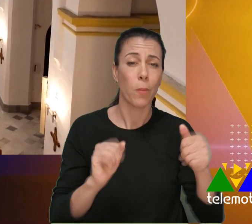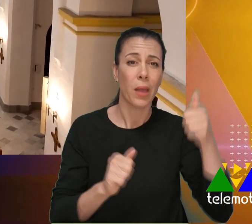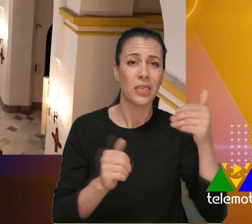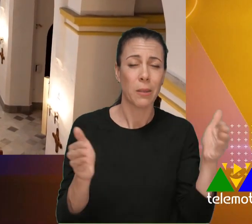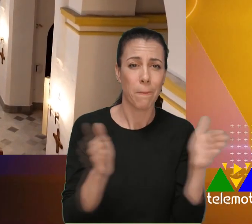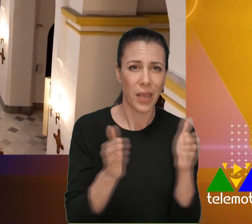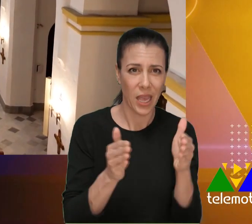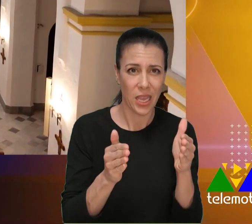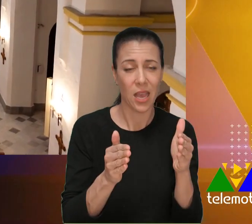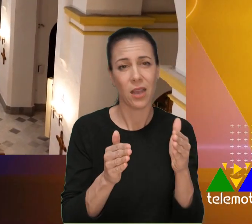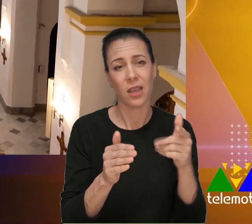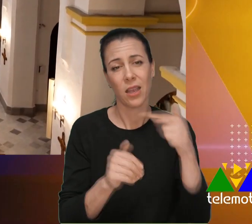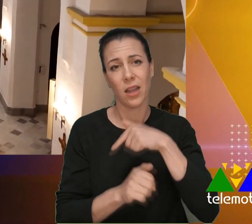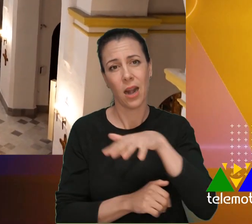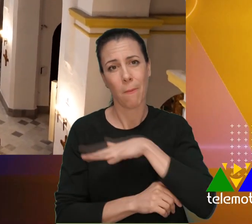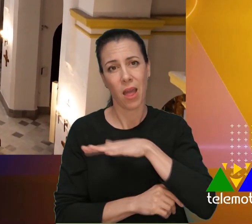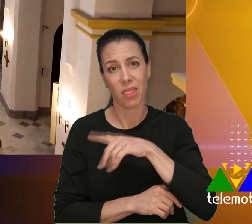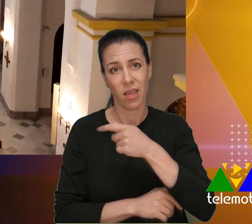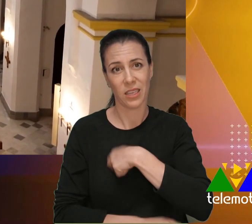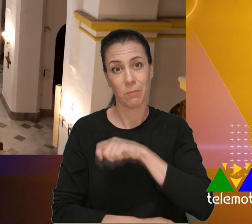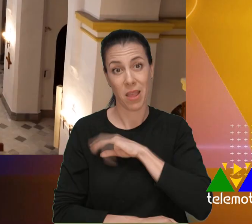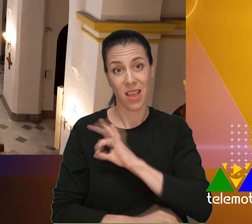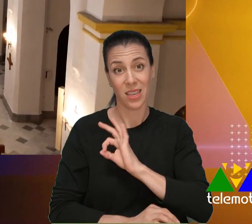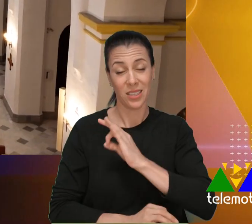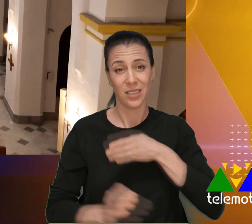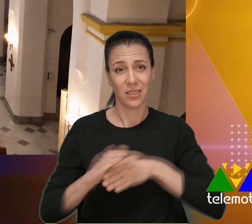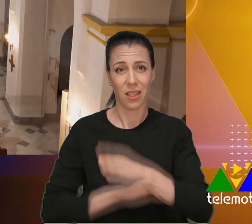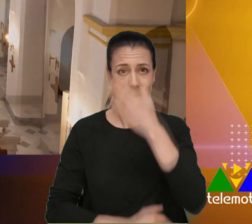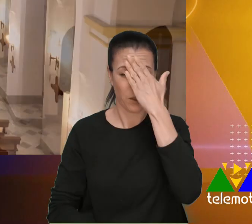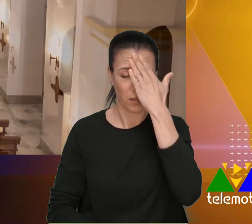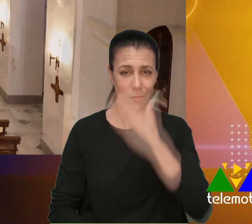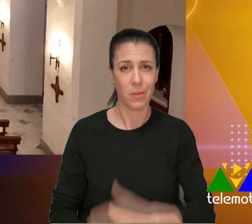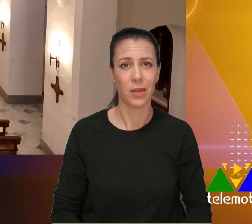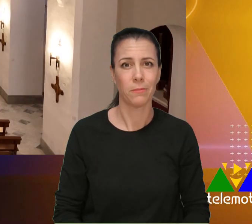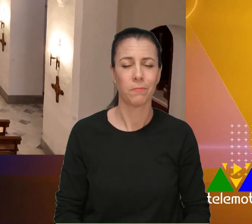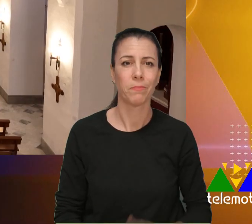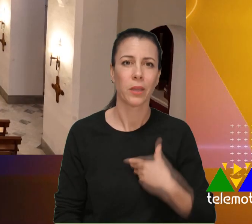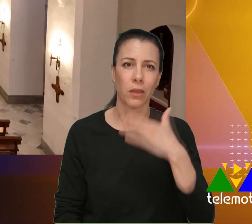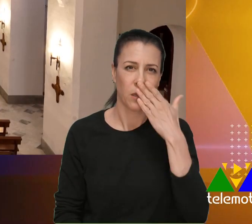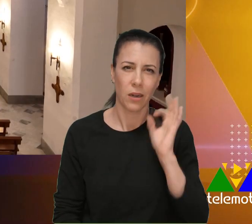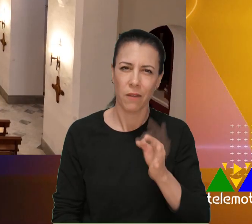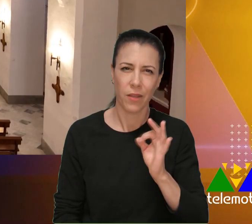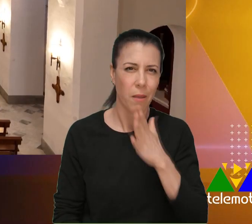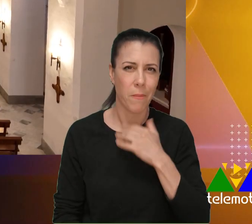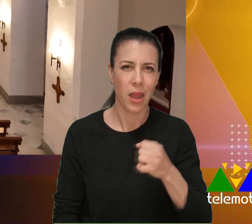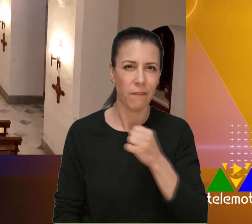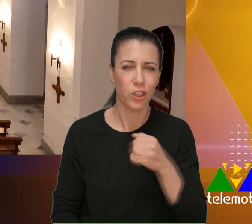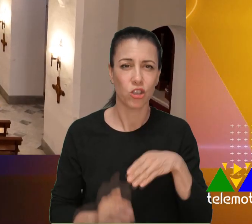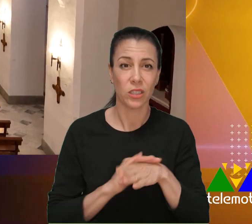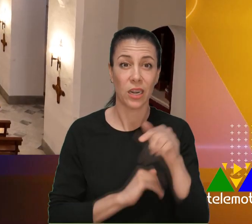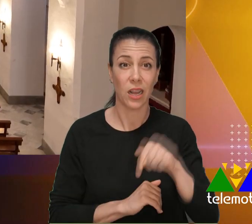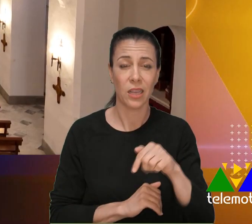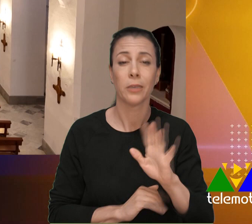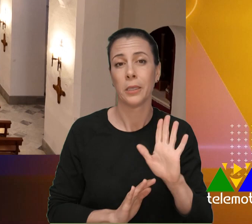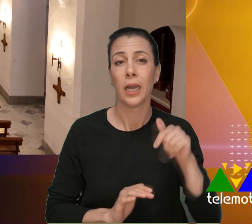pequeñita que la puerta de la Plaza de España. Pues la verdad es que es maravilloso entrar aquí. Esto ha sido